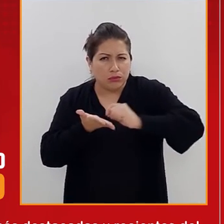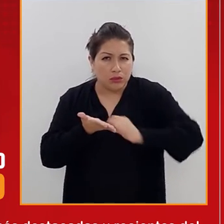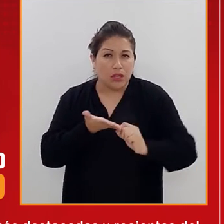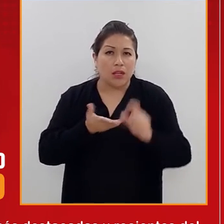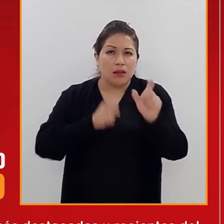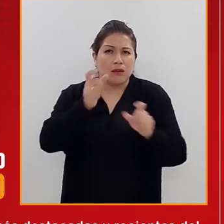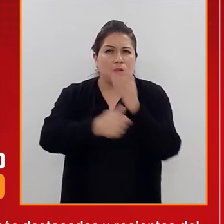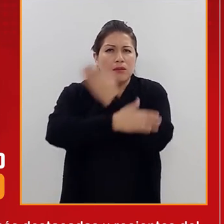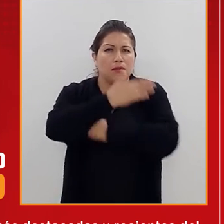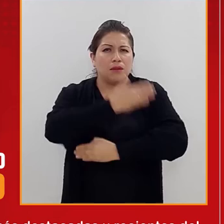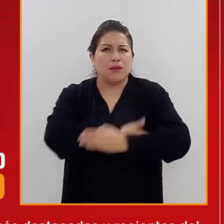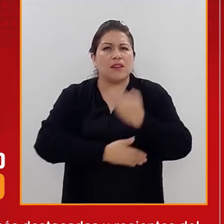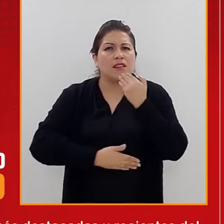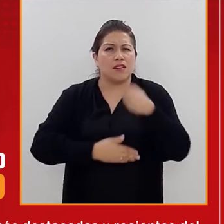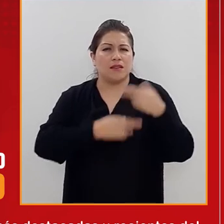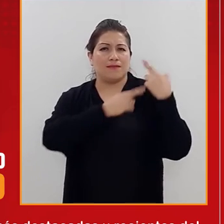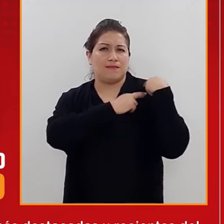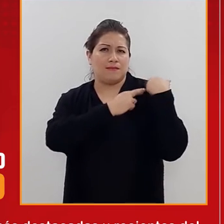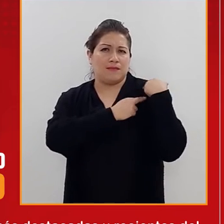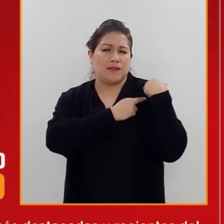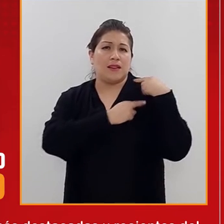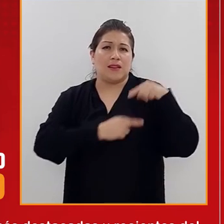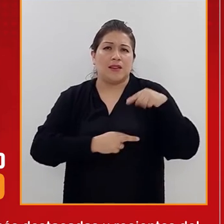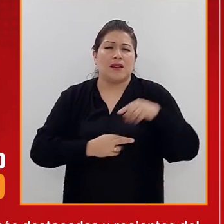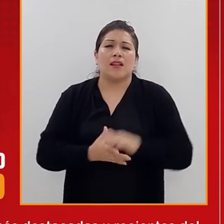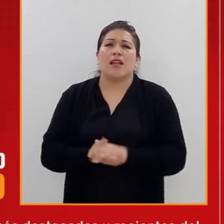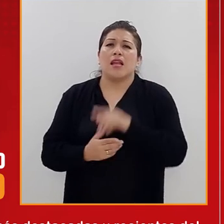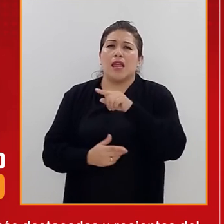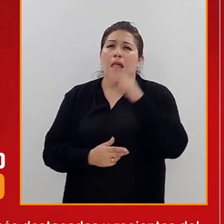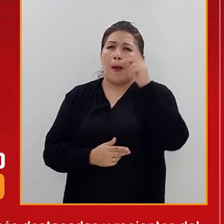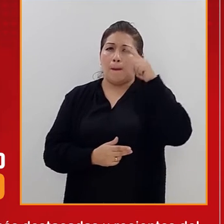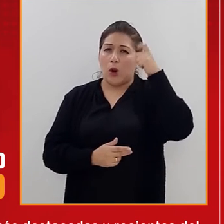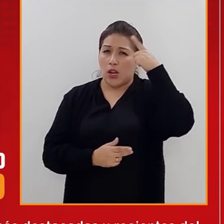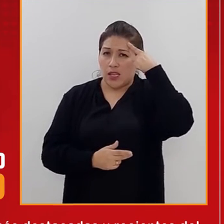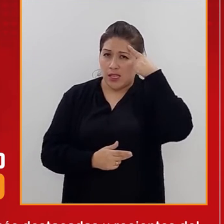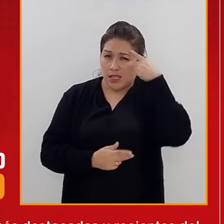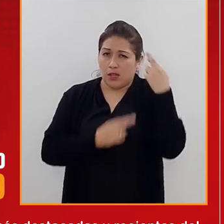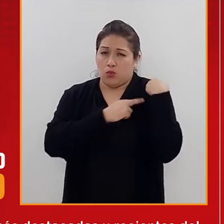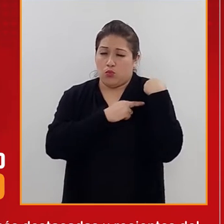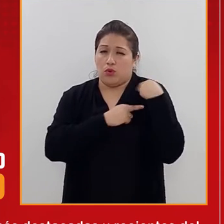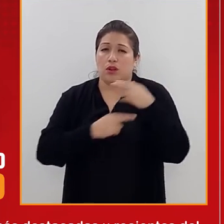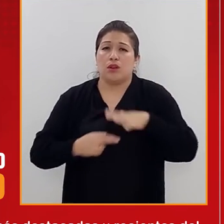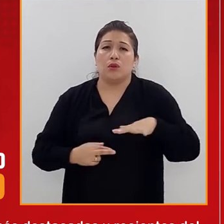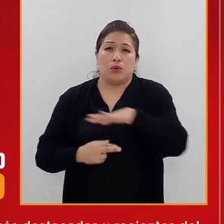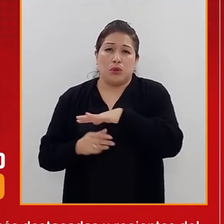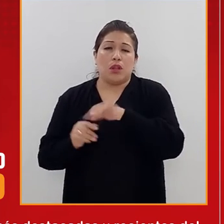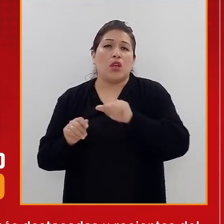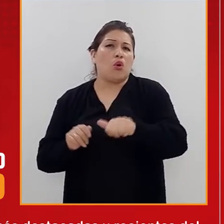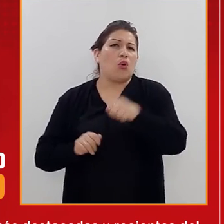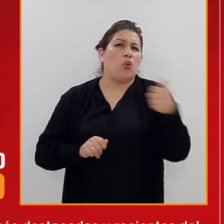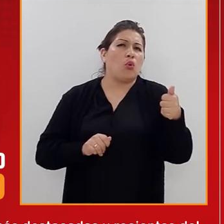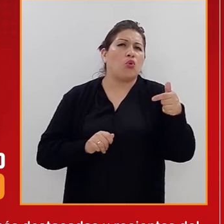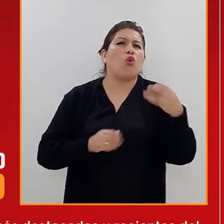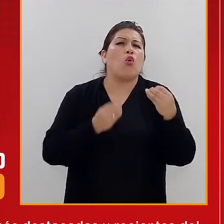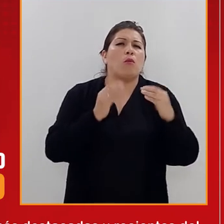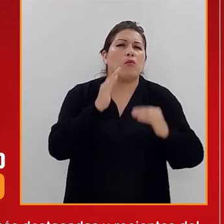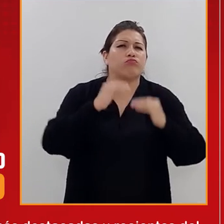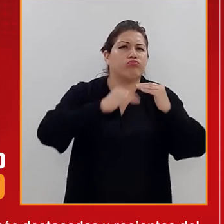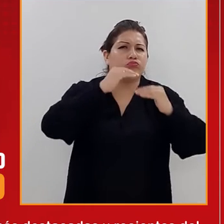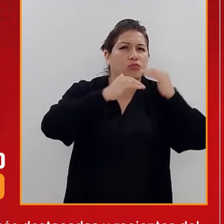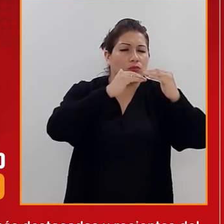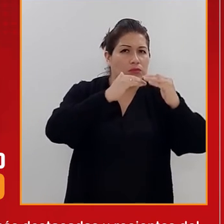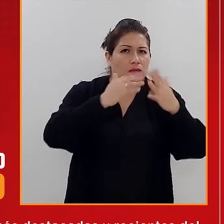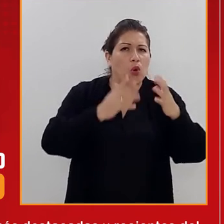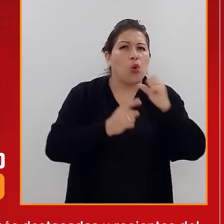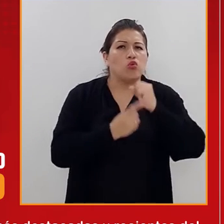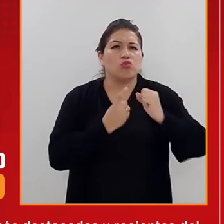social de discapacidad, que ha sido conformado, por un lado, desde el activismo político y por otro, desde el